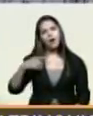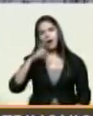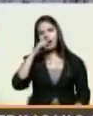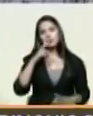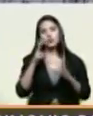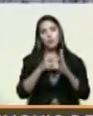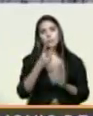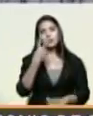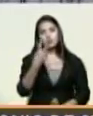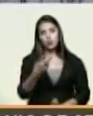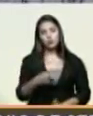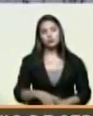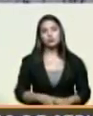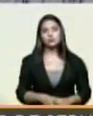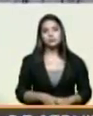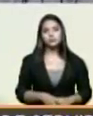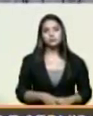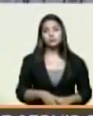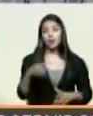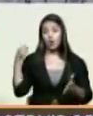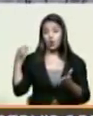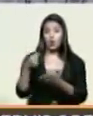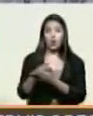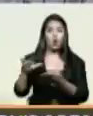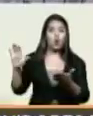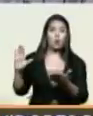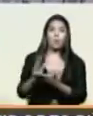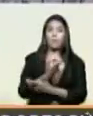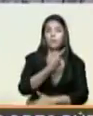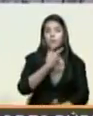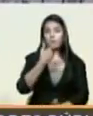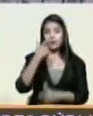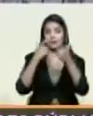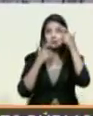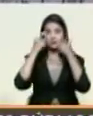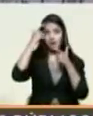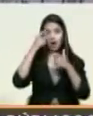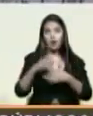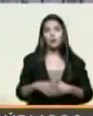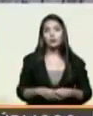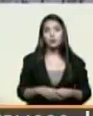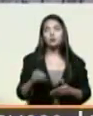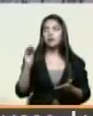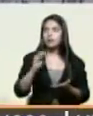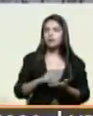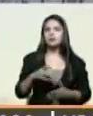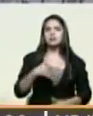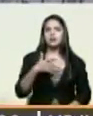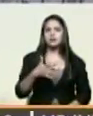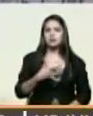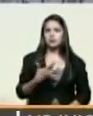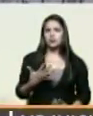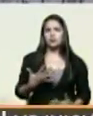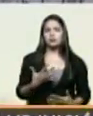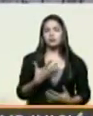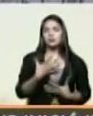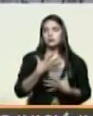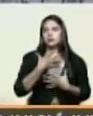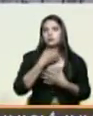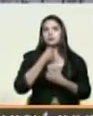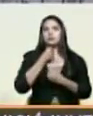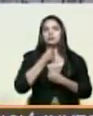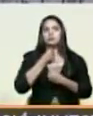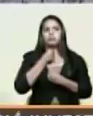2002, cuando le dan el golpe de Estado al comandante Hugo Chávez. Volví a sentir físicamente la asfixia